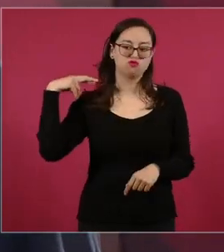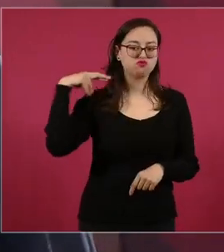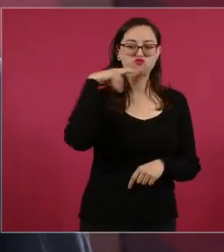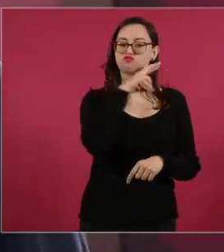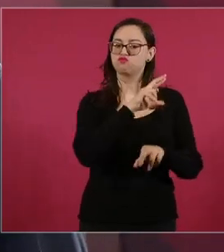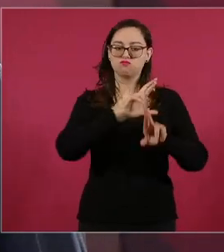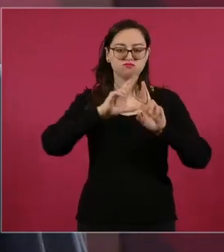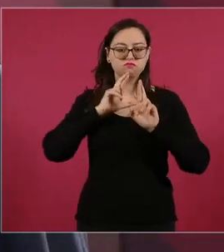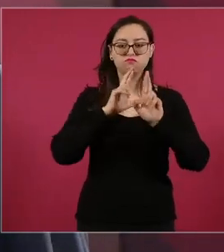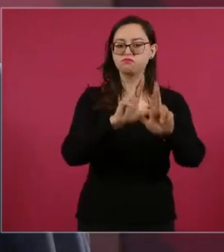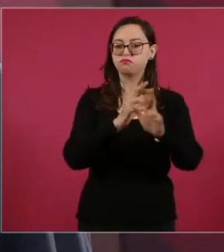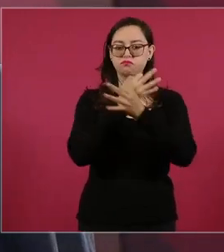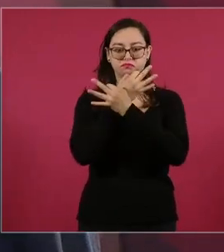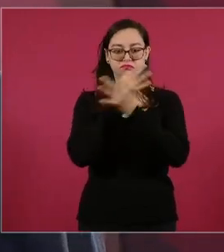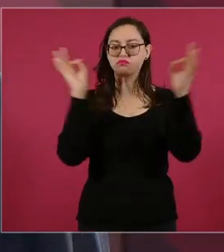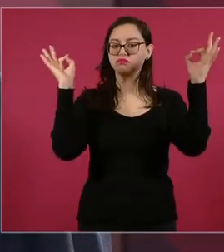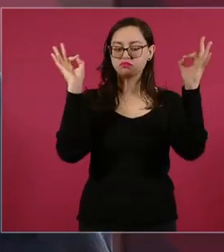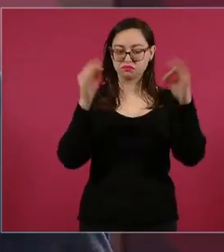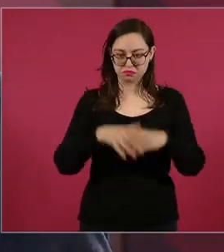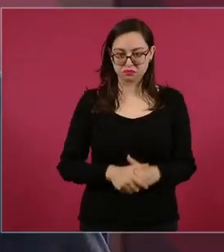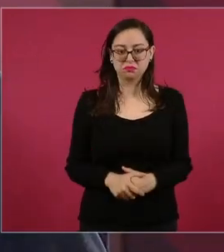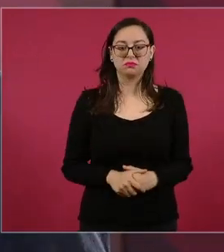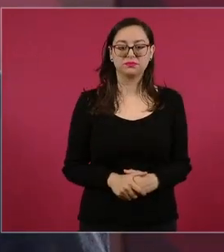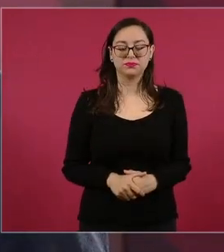en todo el mundo.